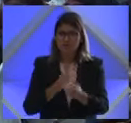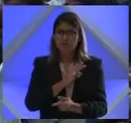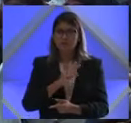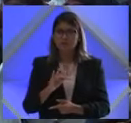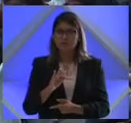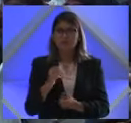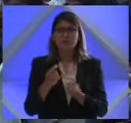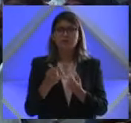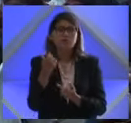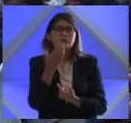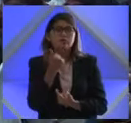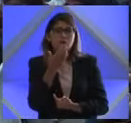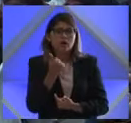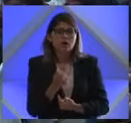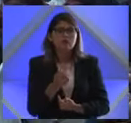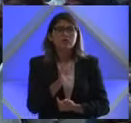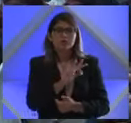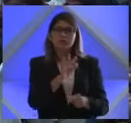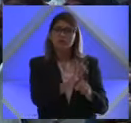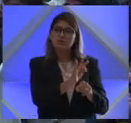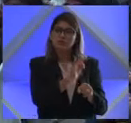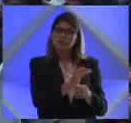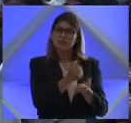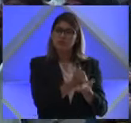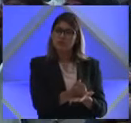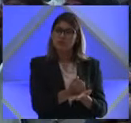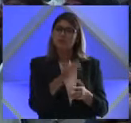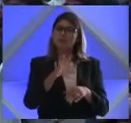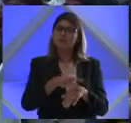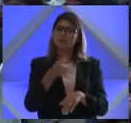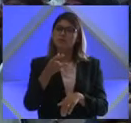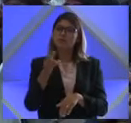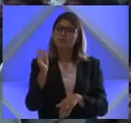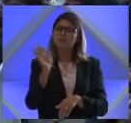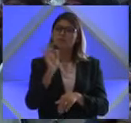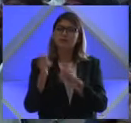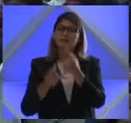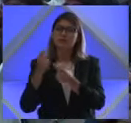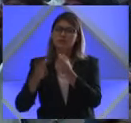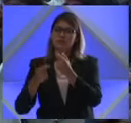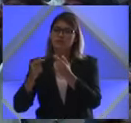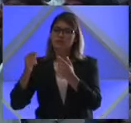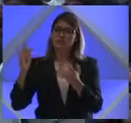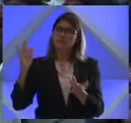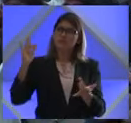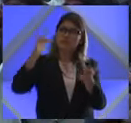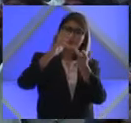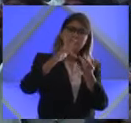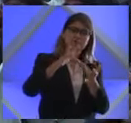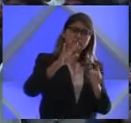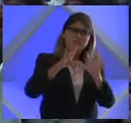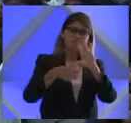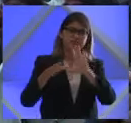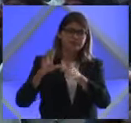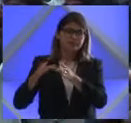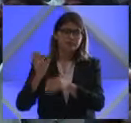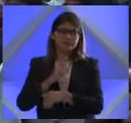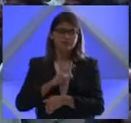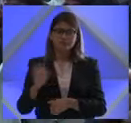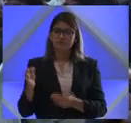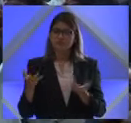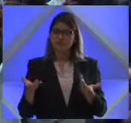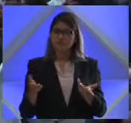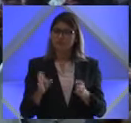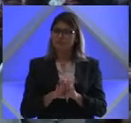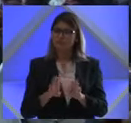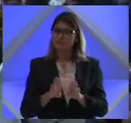no eso es porque no conectarlos vía satélite este porque méxico vende